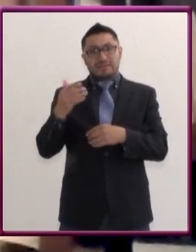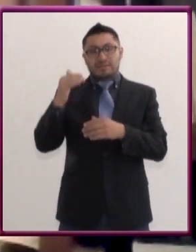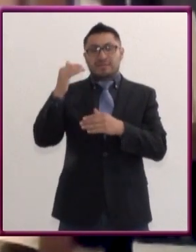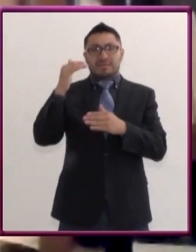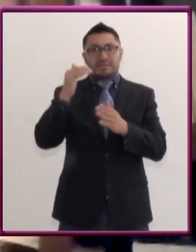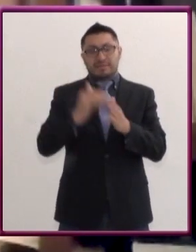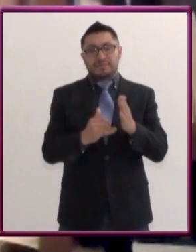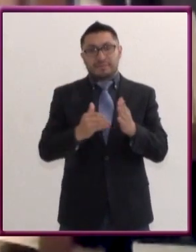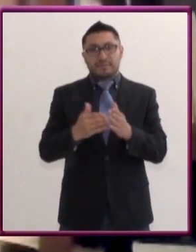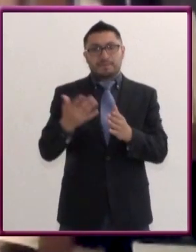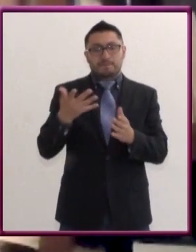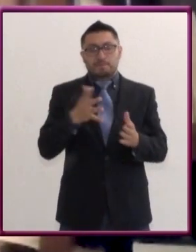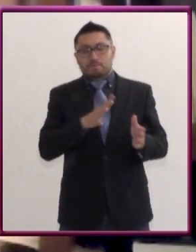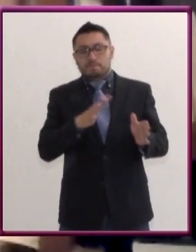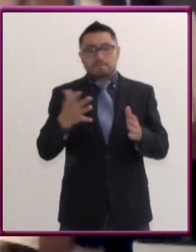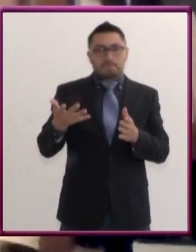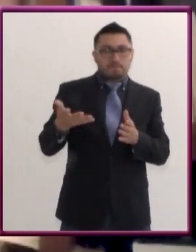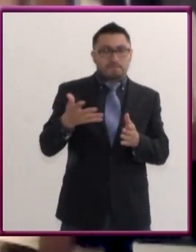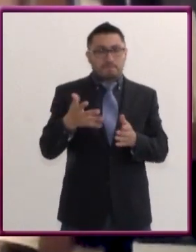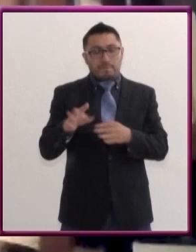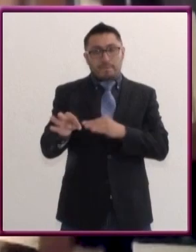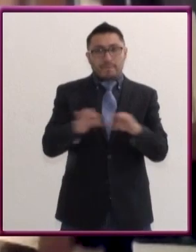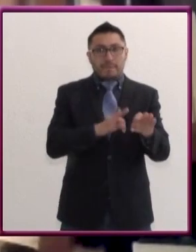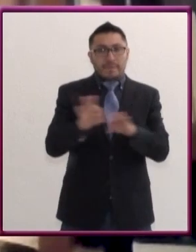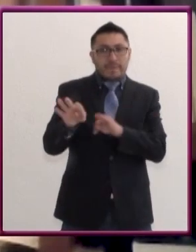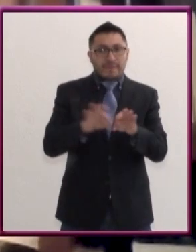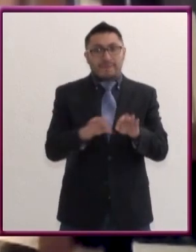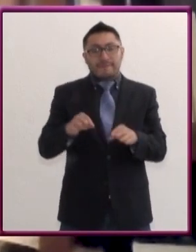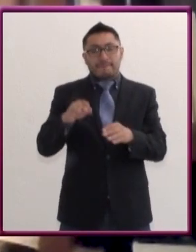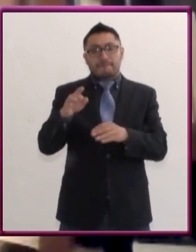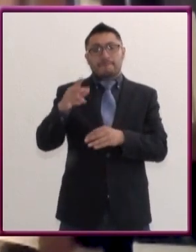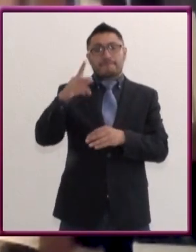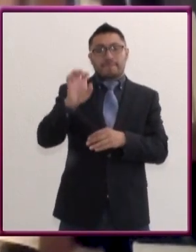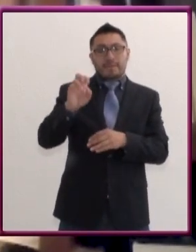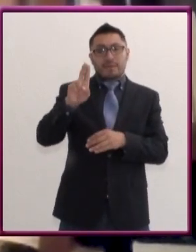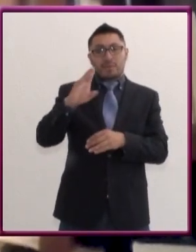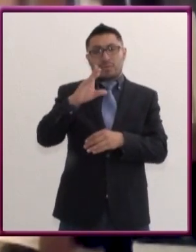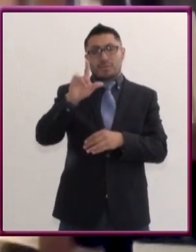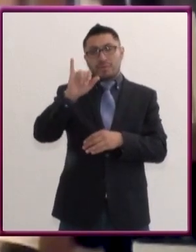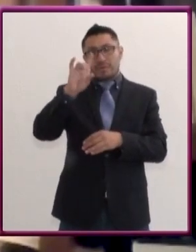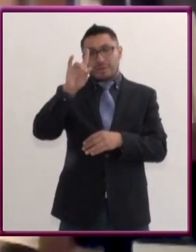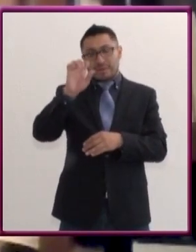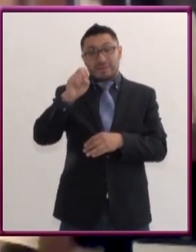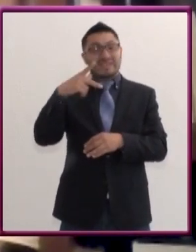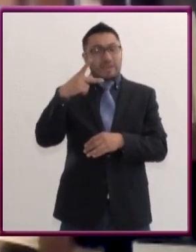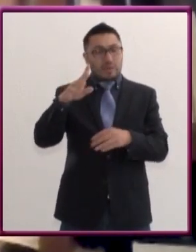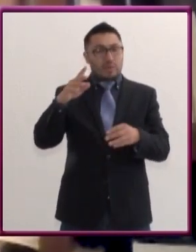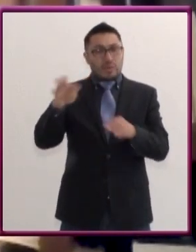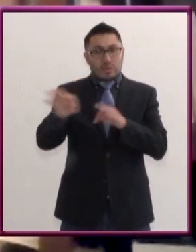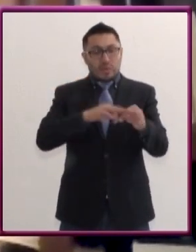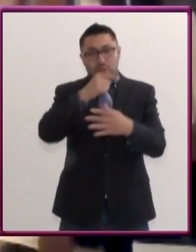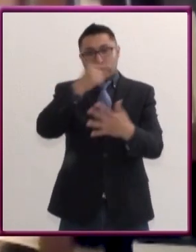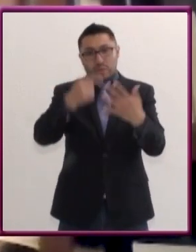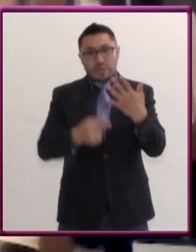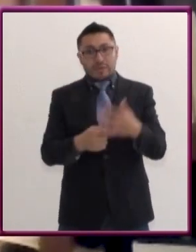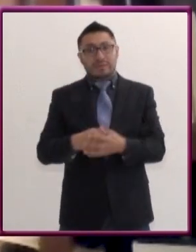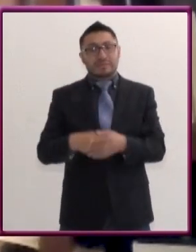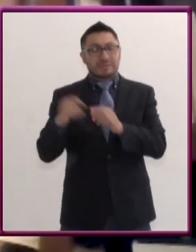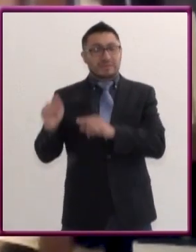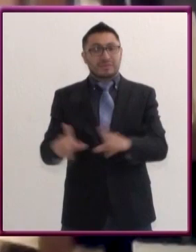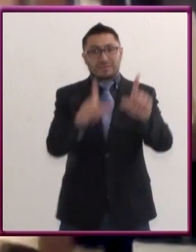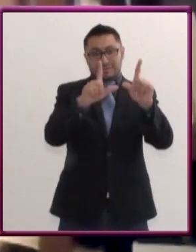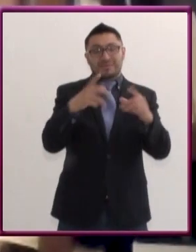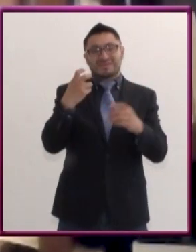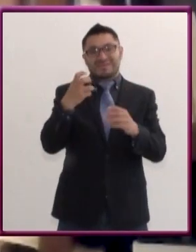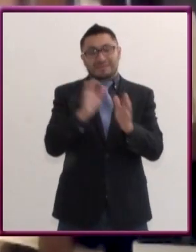menos de 300 años. Hay un lapso allí con los trabajos de Euclides en sus famosos Elementos, que son 13 libros, así se